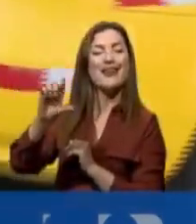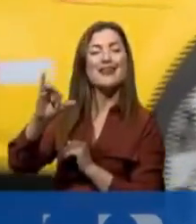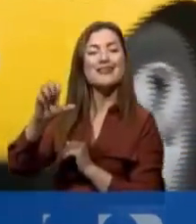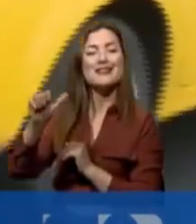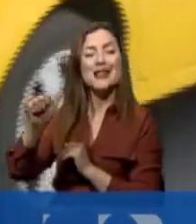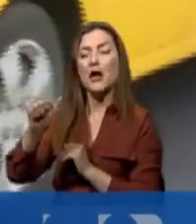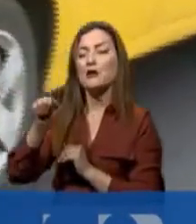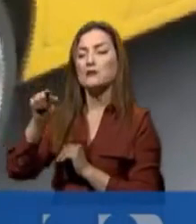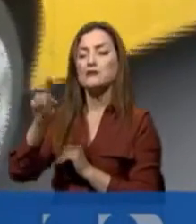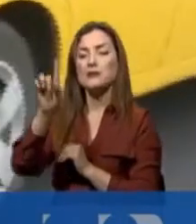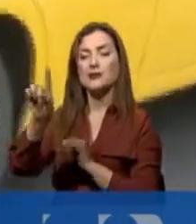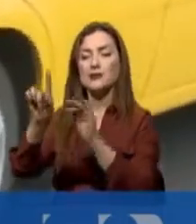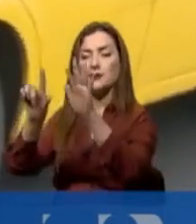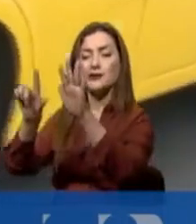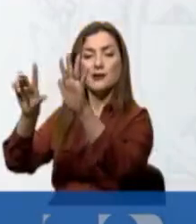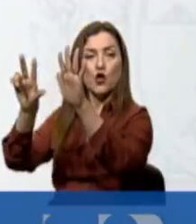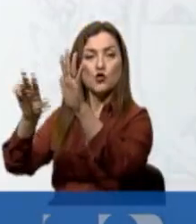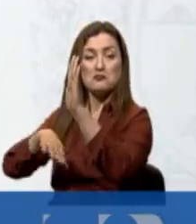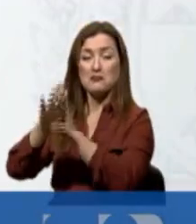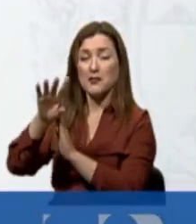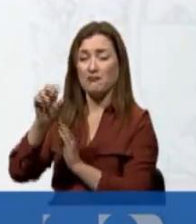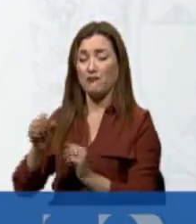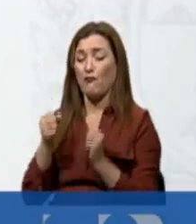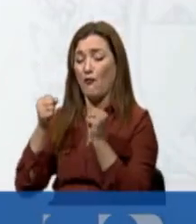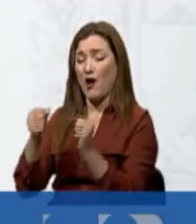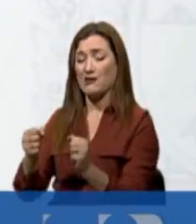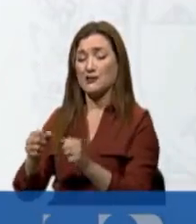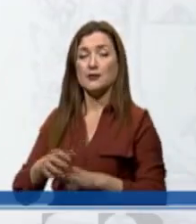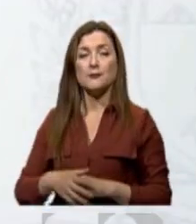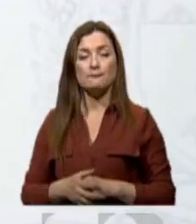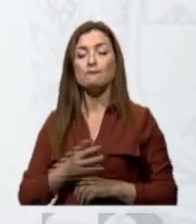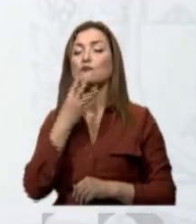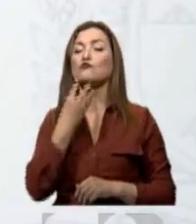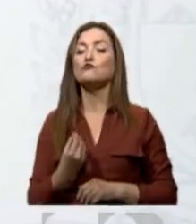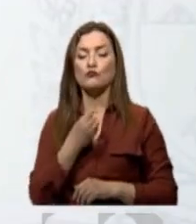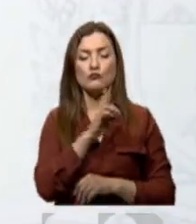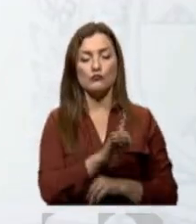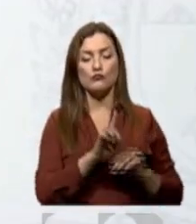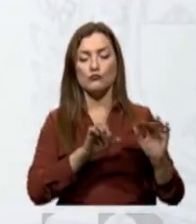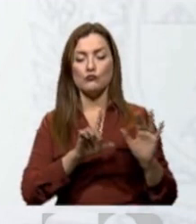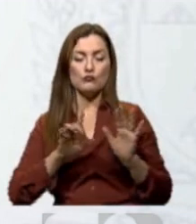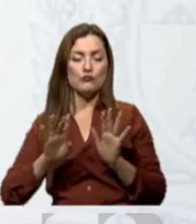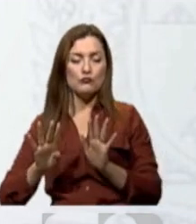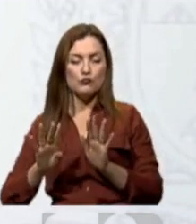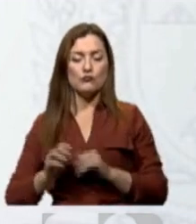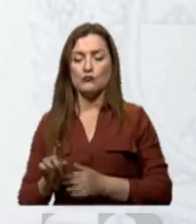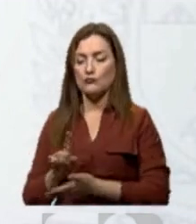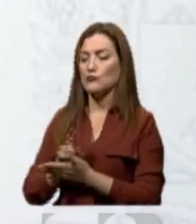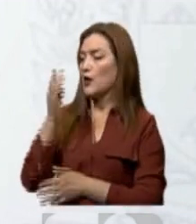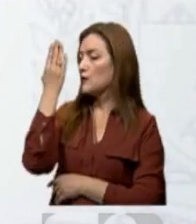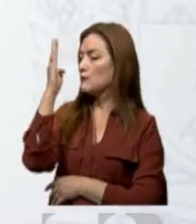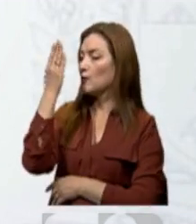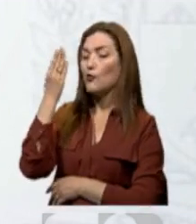es uno de los distritos más conflictivos, en el distrito Eloy Alfaro 179, en el distrito Eugenio